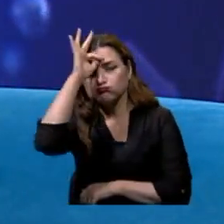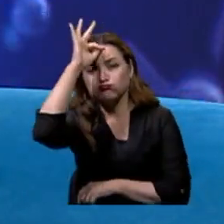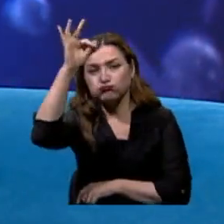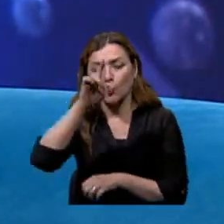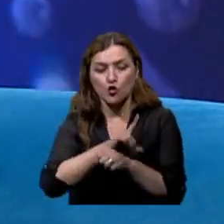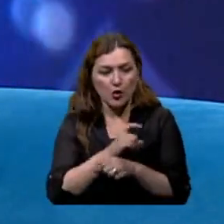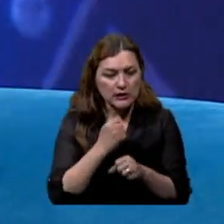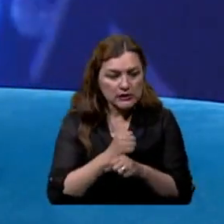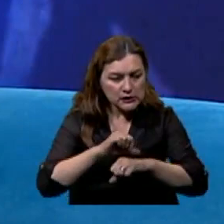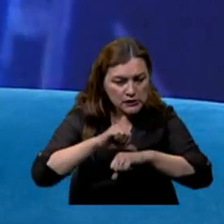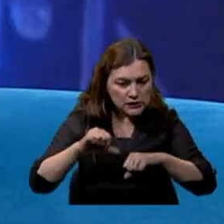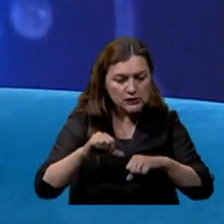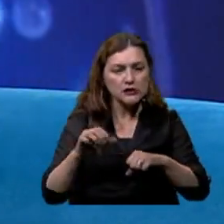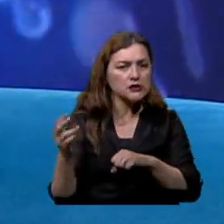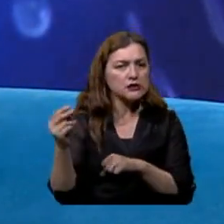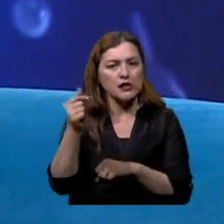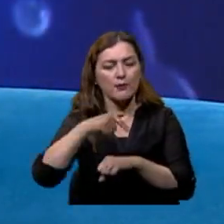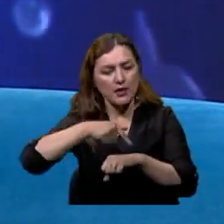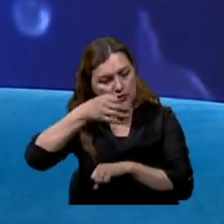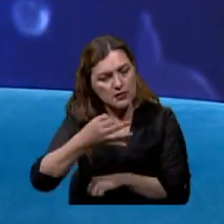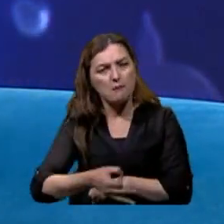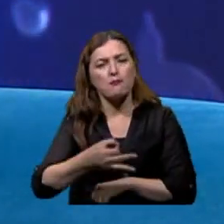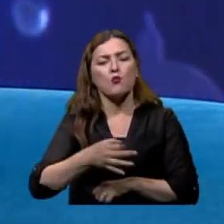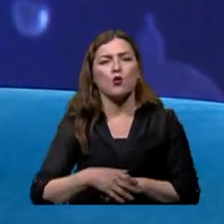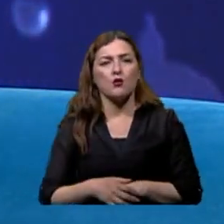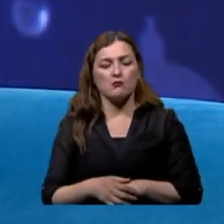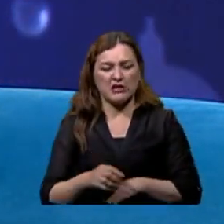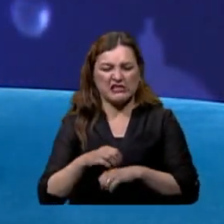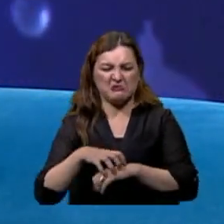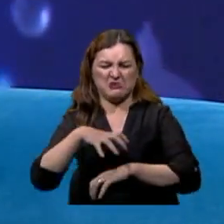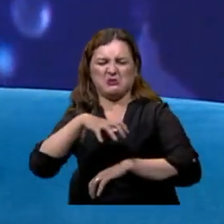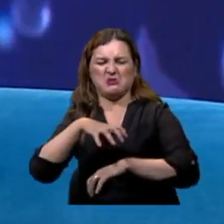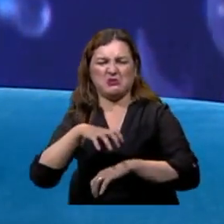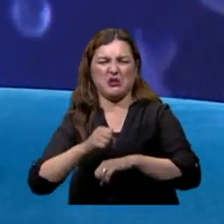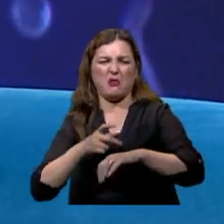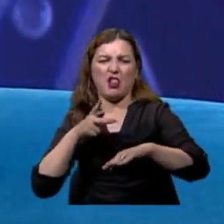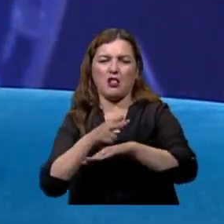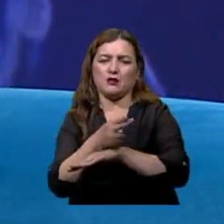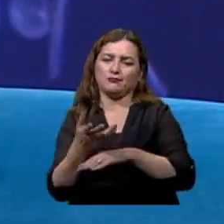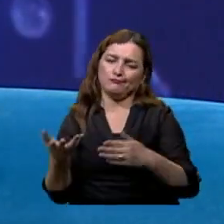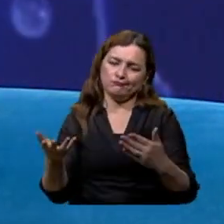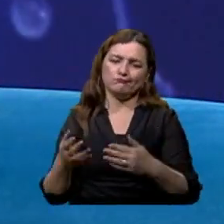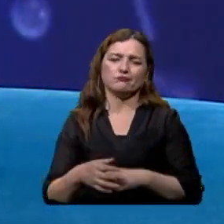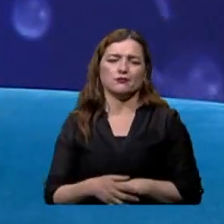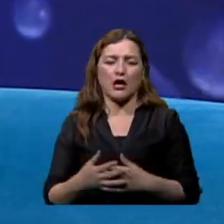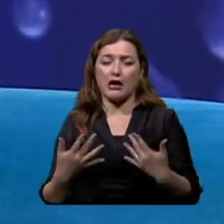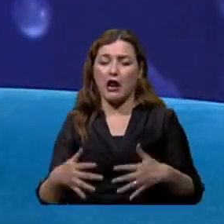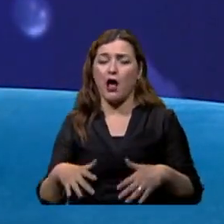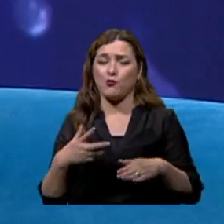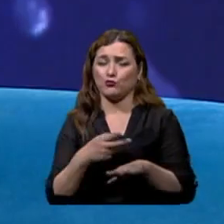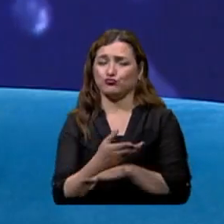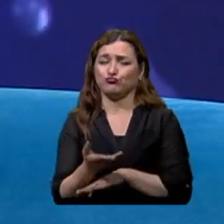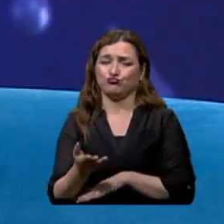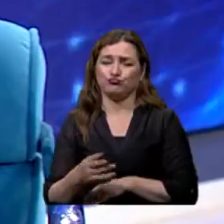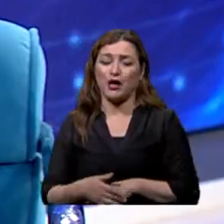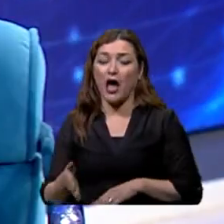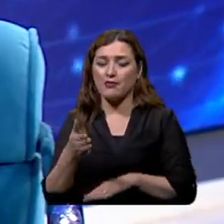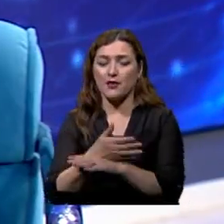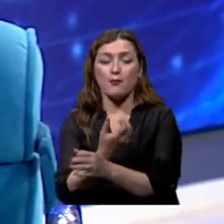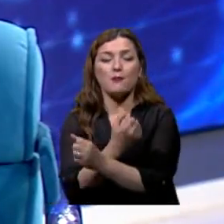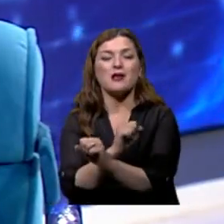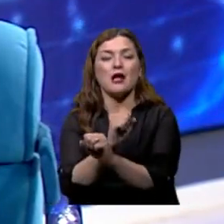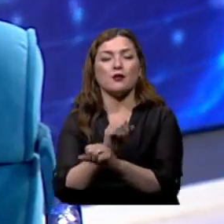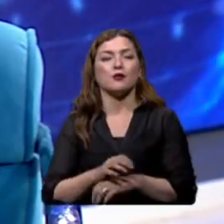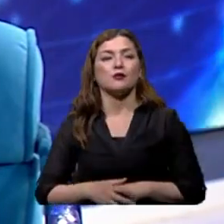nuestro trabajo de manera adecuada, a tiempo, para evitar infecciones o evitar complicaciones más graves que lleguen a la amputación. Perfecto.